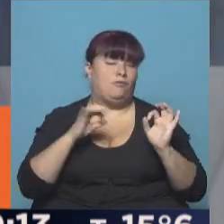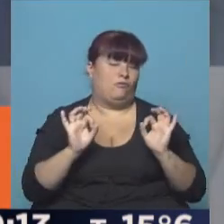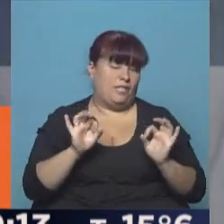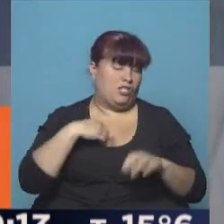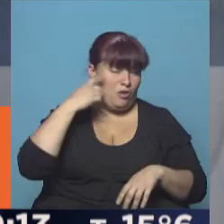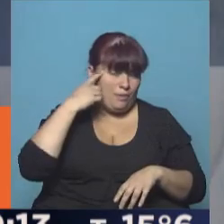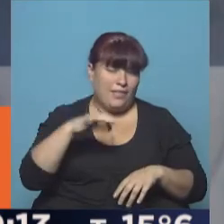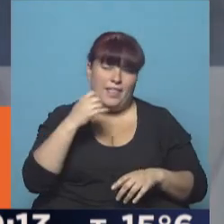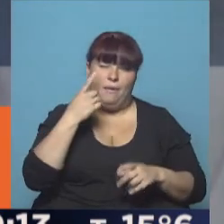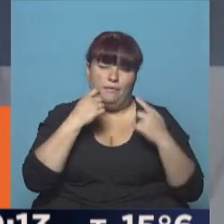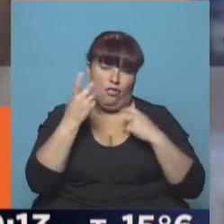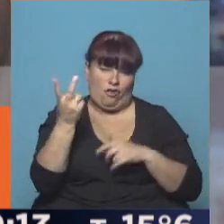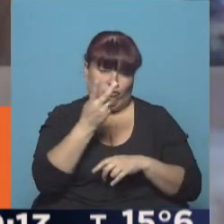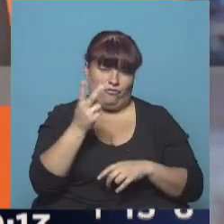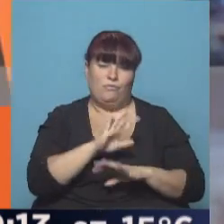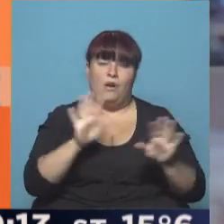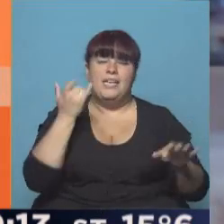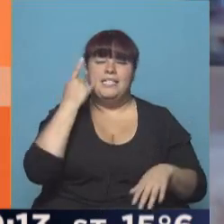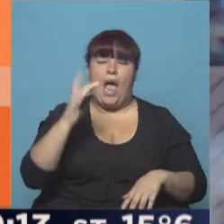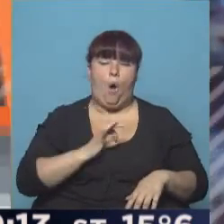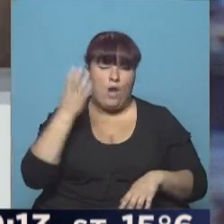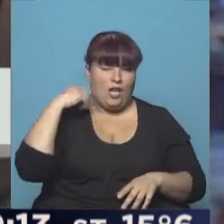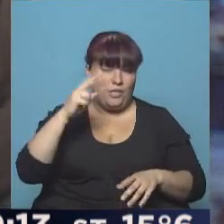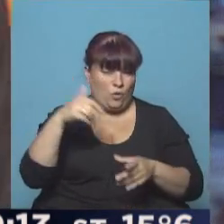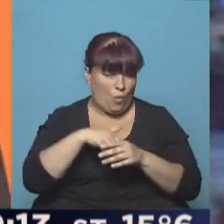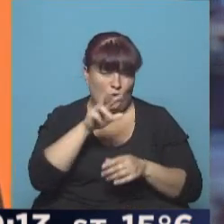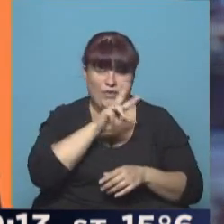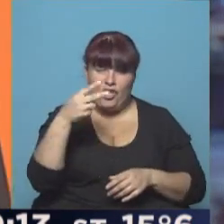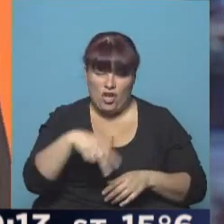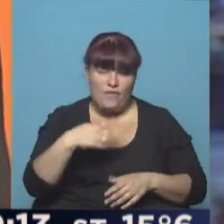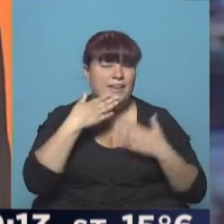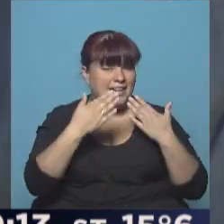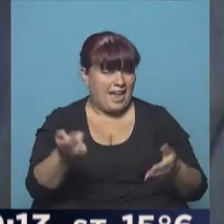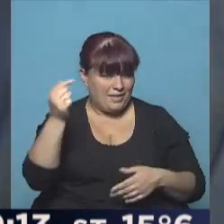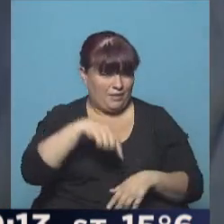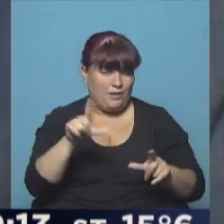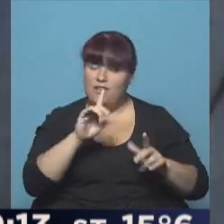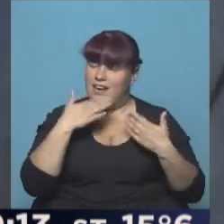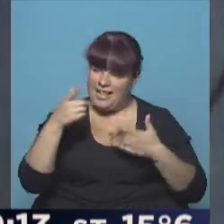¿no? Yo creo que hay que medir las dos cosas. Jorge, ya pasó un año del balotaje, del 22 de noviembre. Gracias por estar en la televisión pública. Fernando.